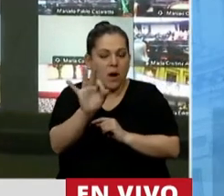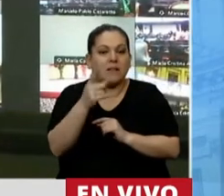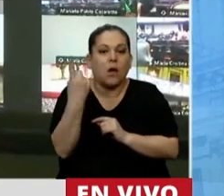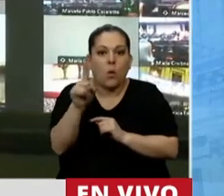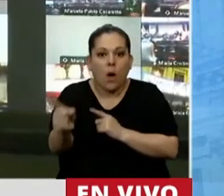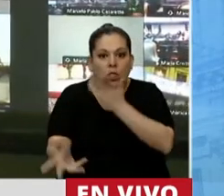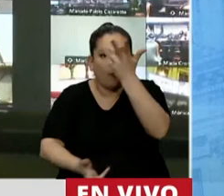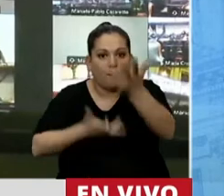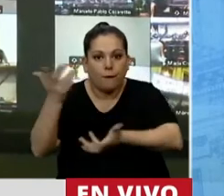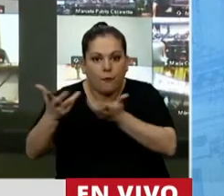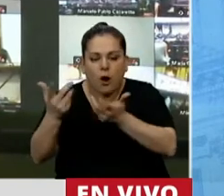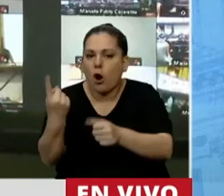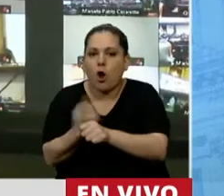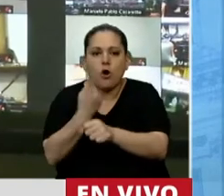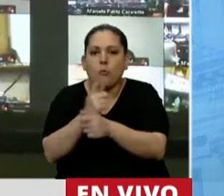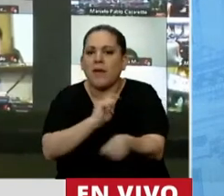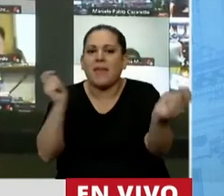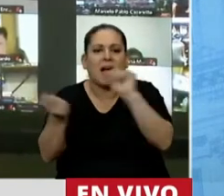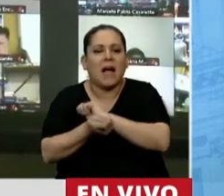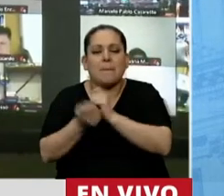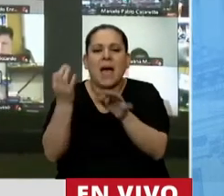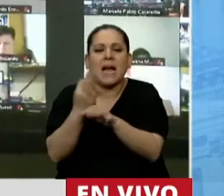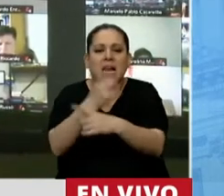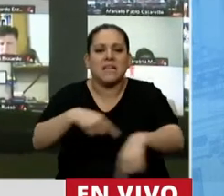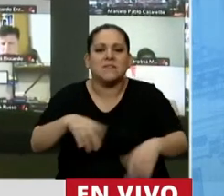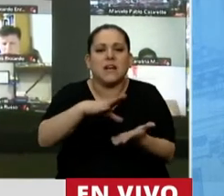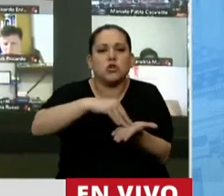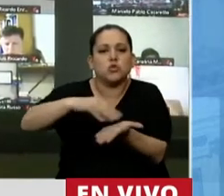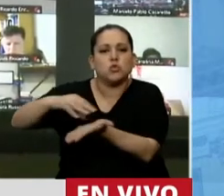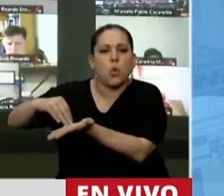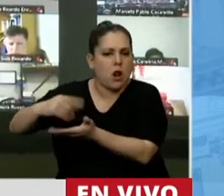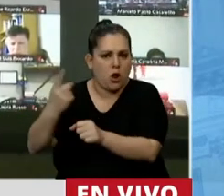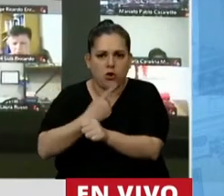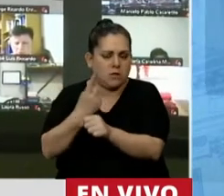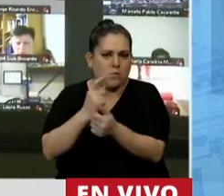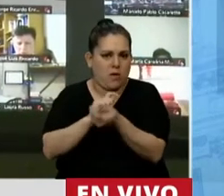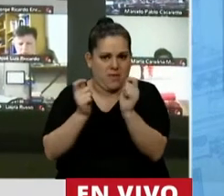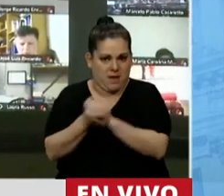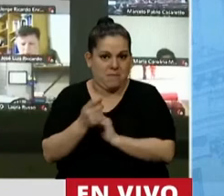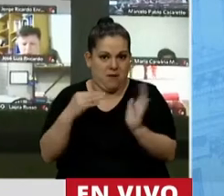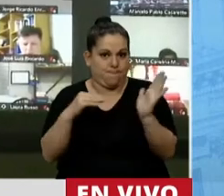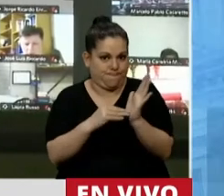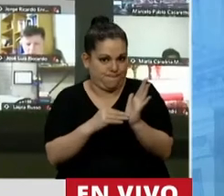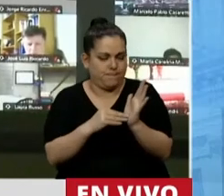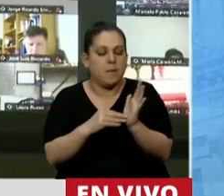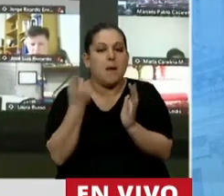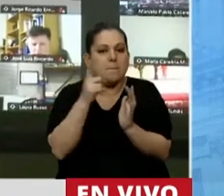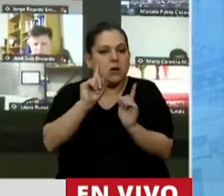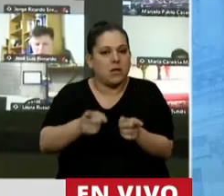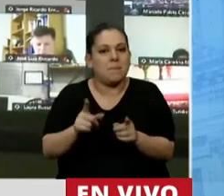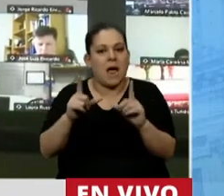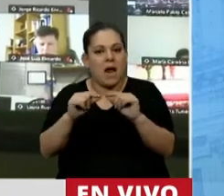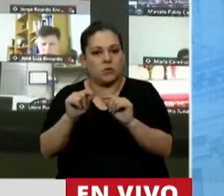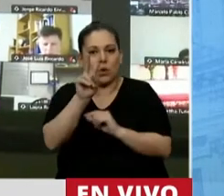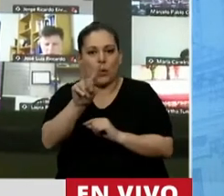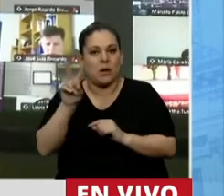no se podía cambiar la categoría de los suelos. No se podía, a perpetuidad. Pero también el artículo 22